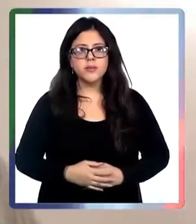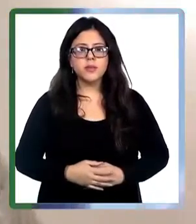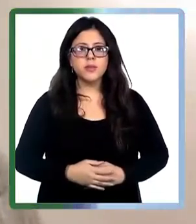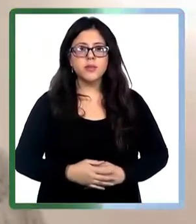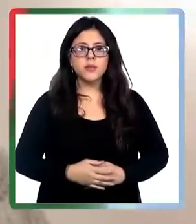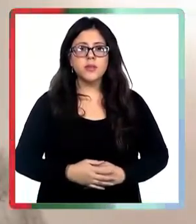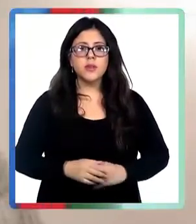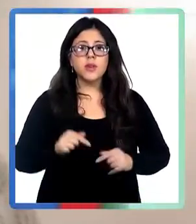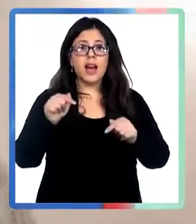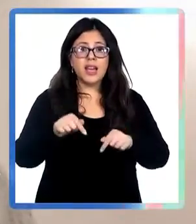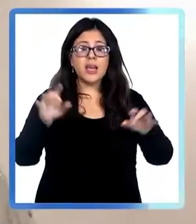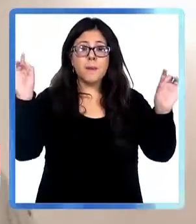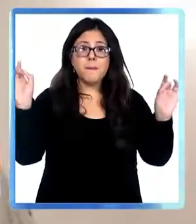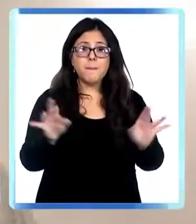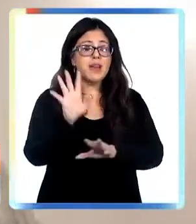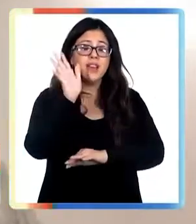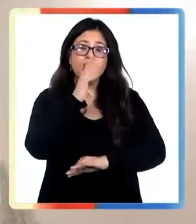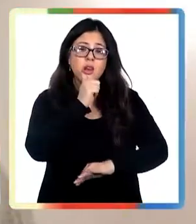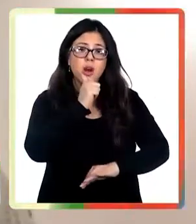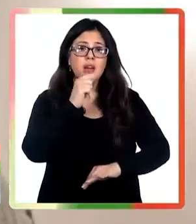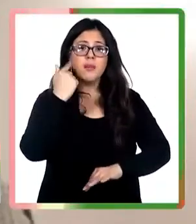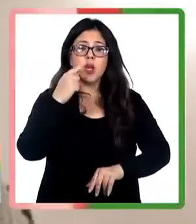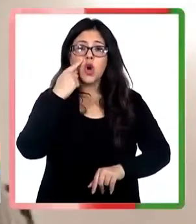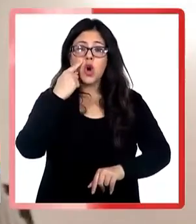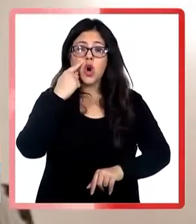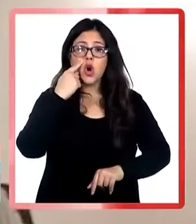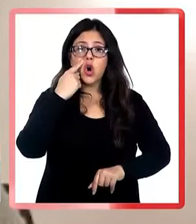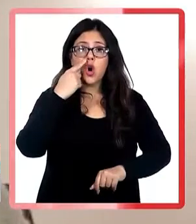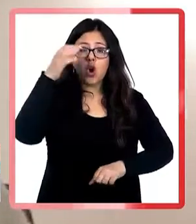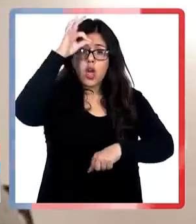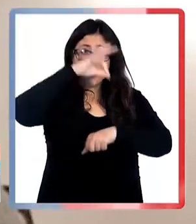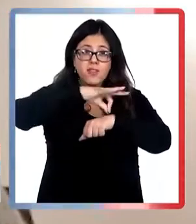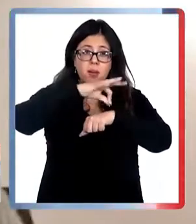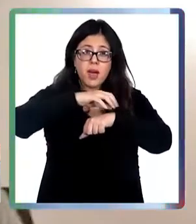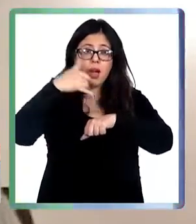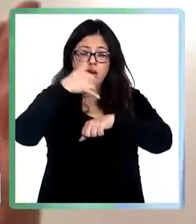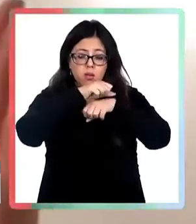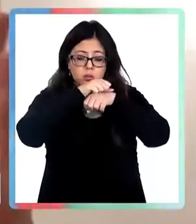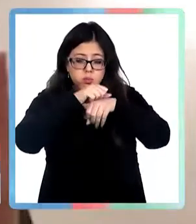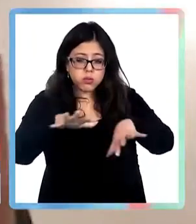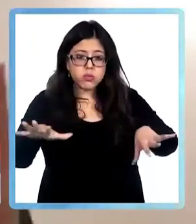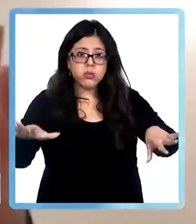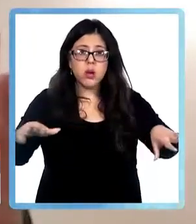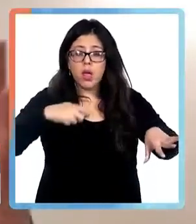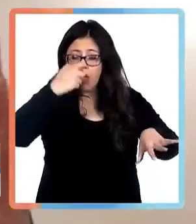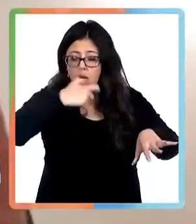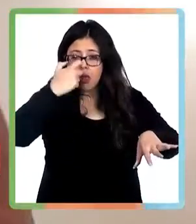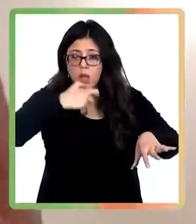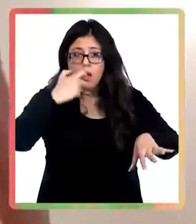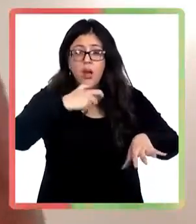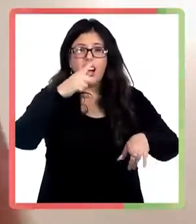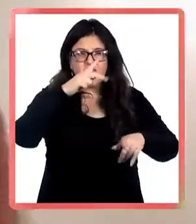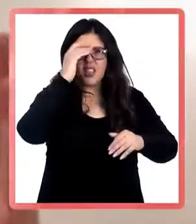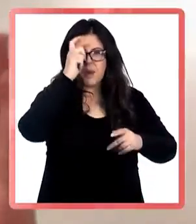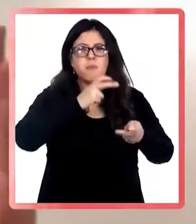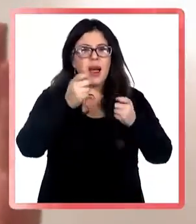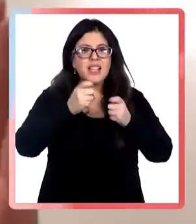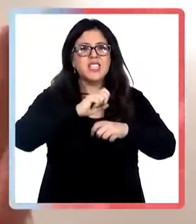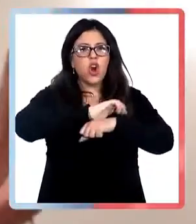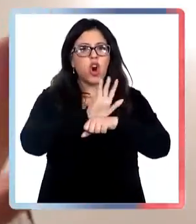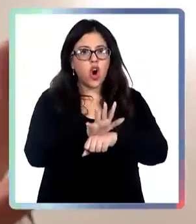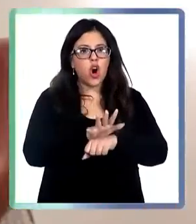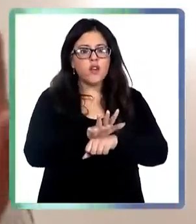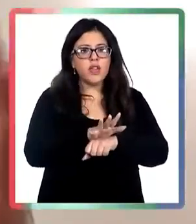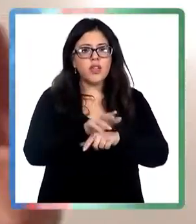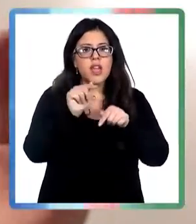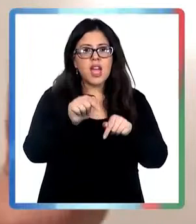Por supuesto, no hay una fórmula mágica. La influenza tiene un espectro de enfermedad, igual que COVID,